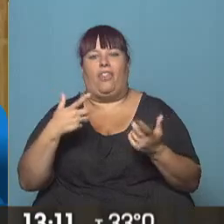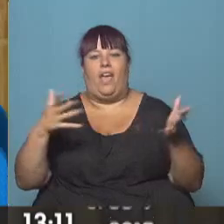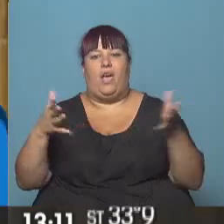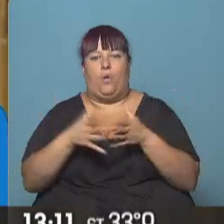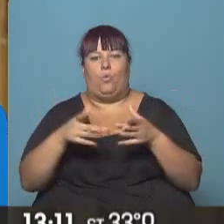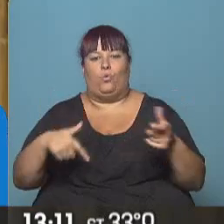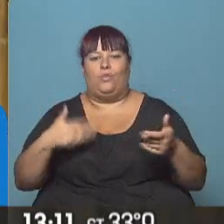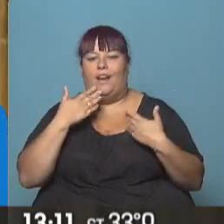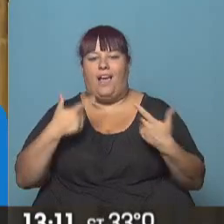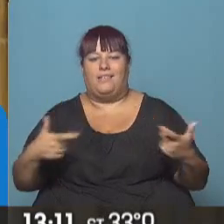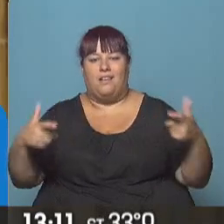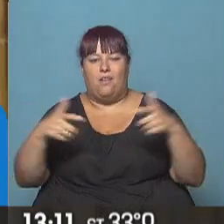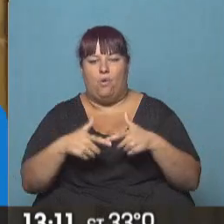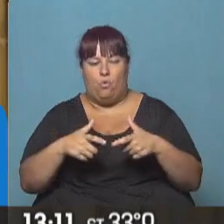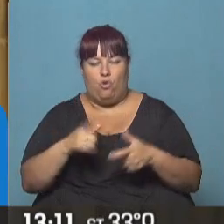este encuentro.